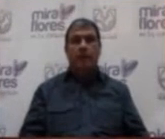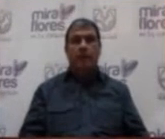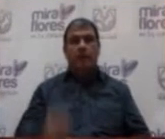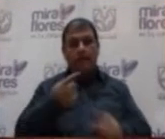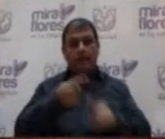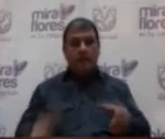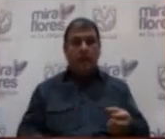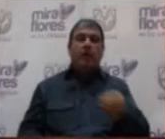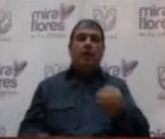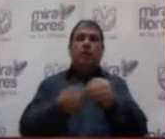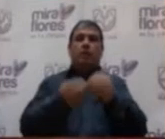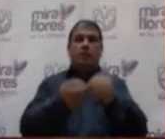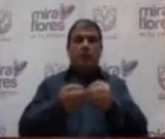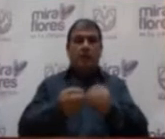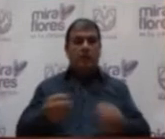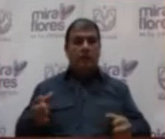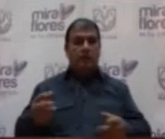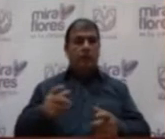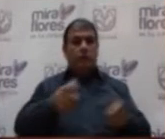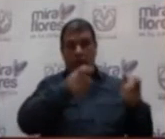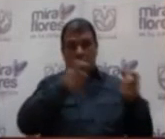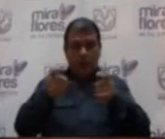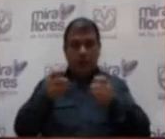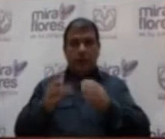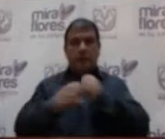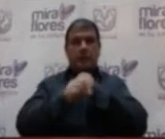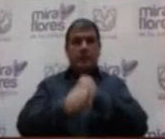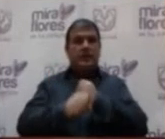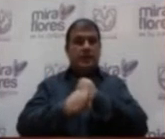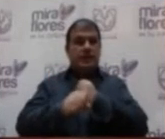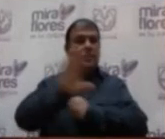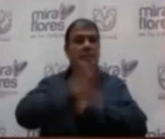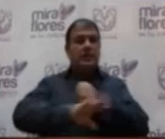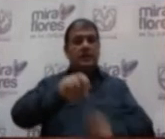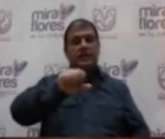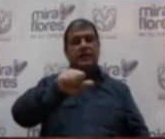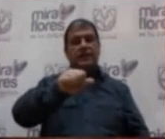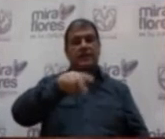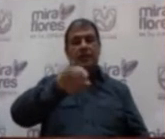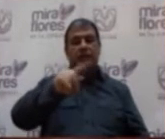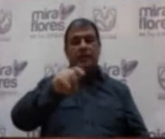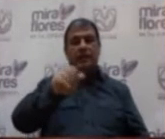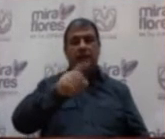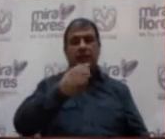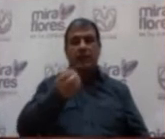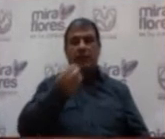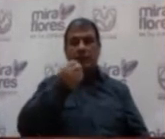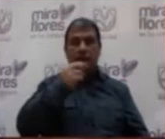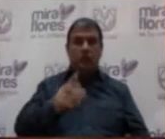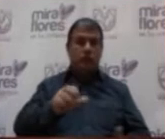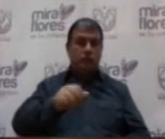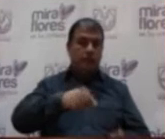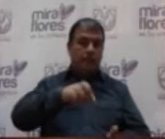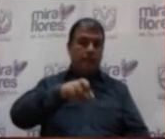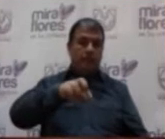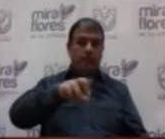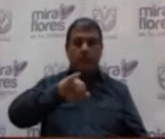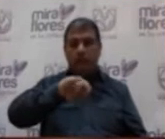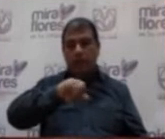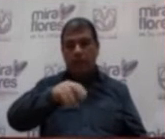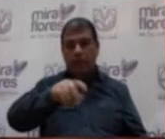Específicamente, es para incorporar la función de vigilancia sanitaria de la inocuidad agroalimentaria de alimentos primarios y piensos en el transporte y